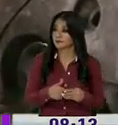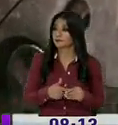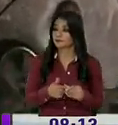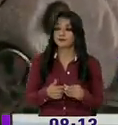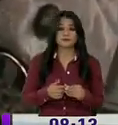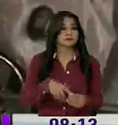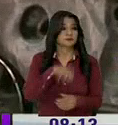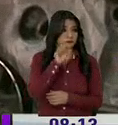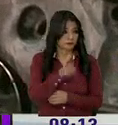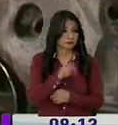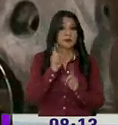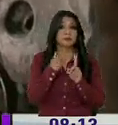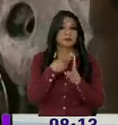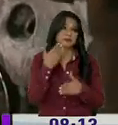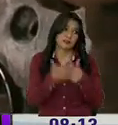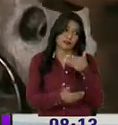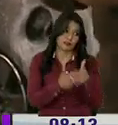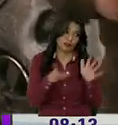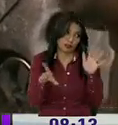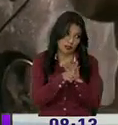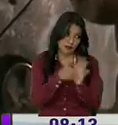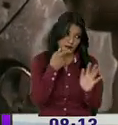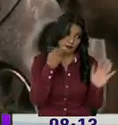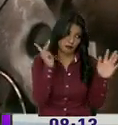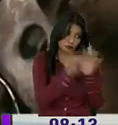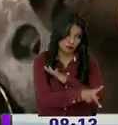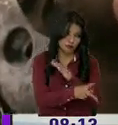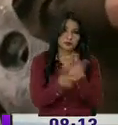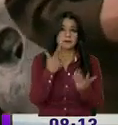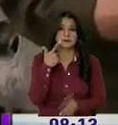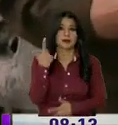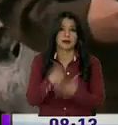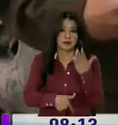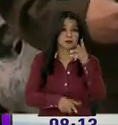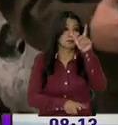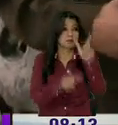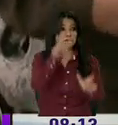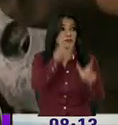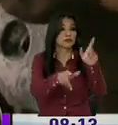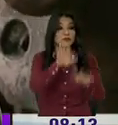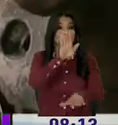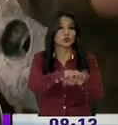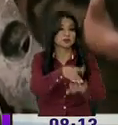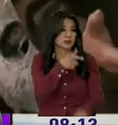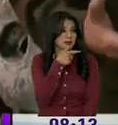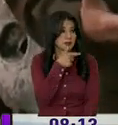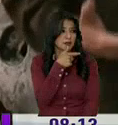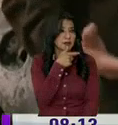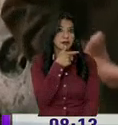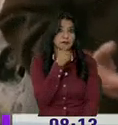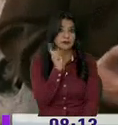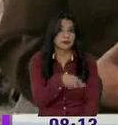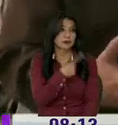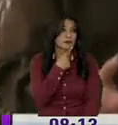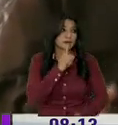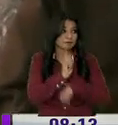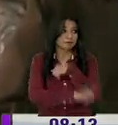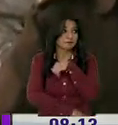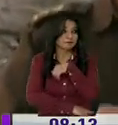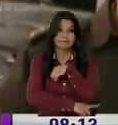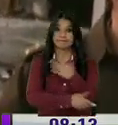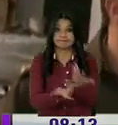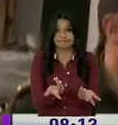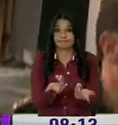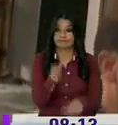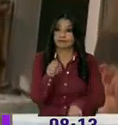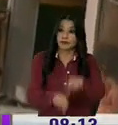Sí, primero hay un proceso legal que se viene, ¿no?, para tratar de identificar y presentar las denuncias respectivas respecto a las